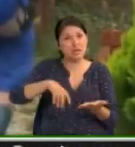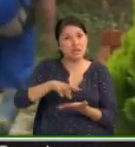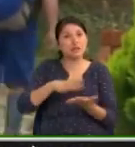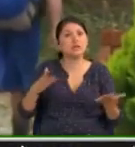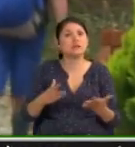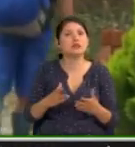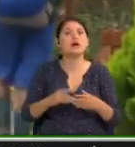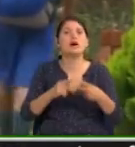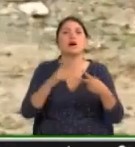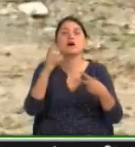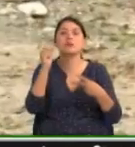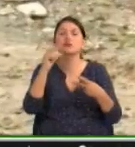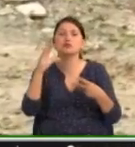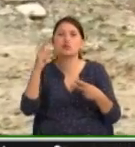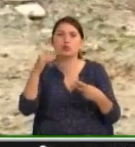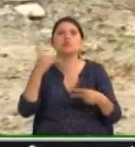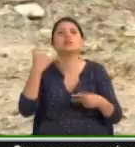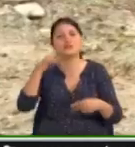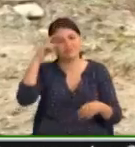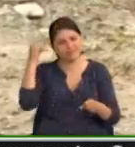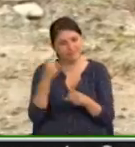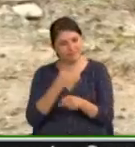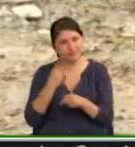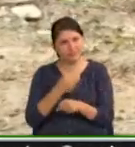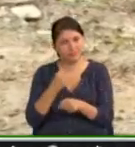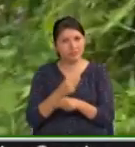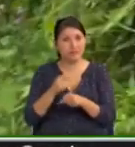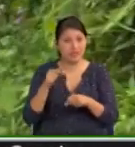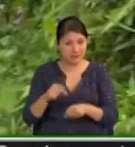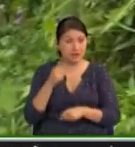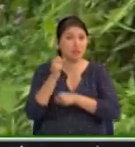el Carmen de Chucurí, en el que ya se trabaja para que